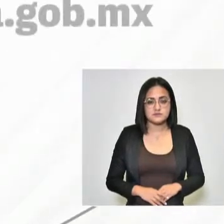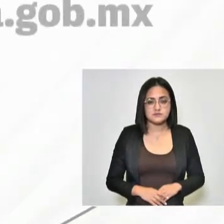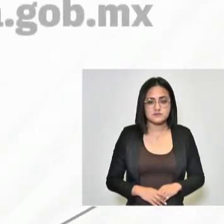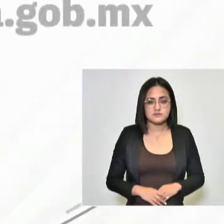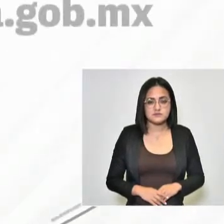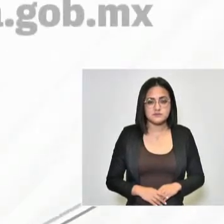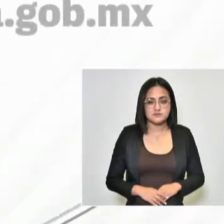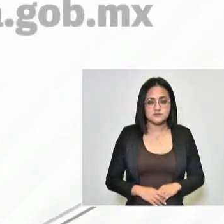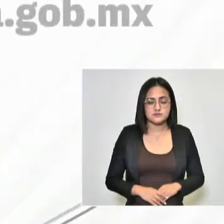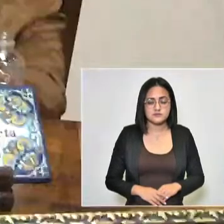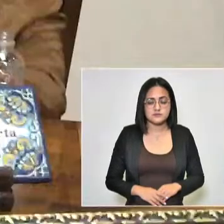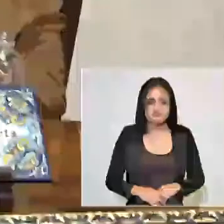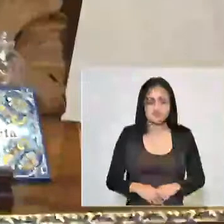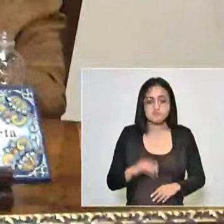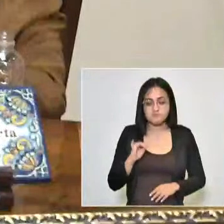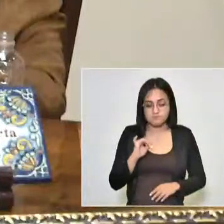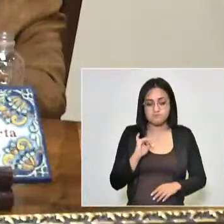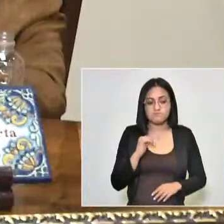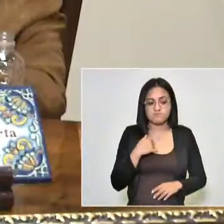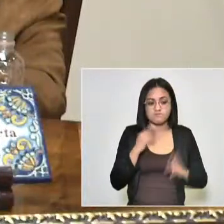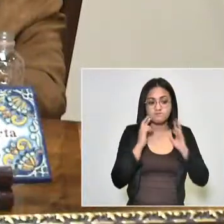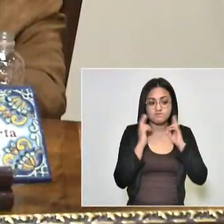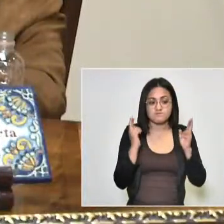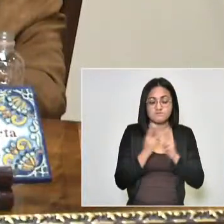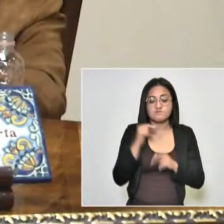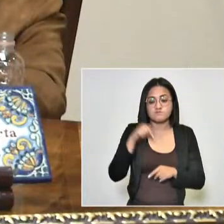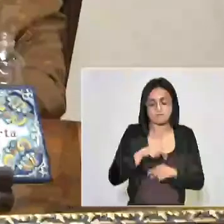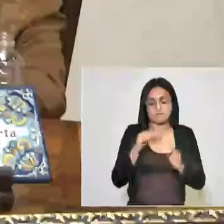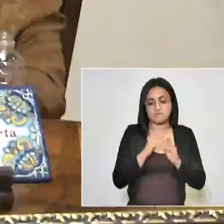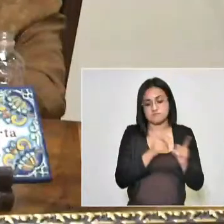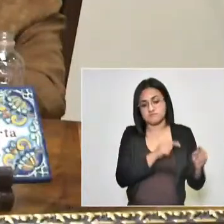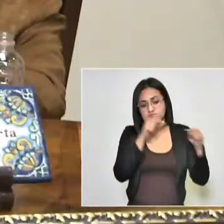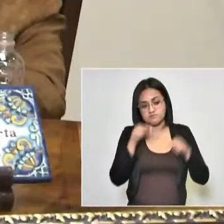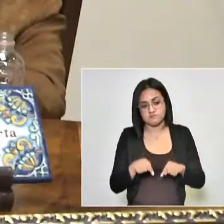Sí me voy a reunir acá en Casaguayo.